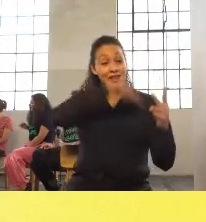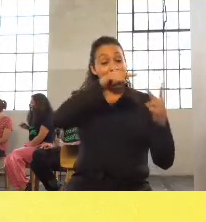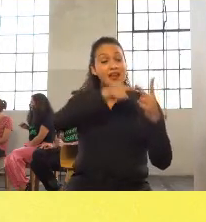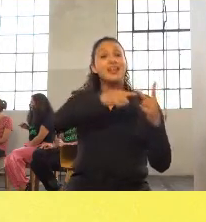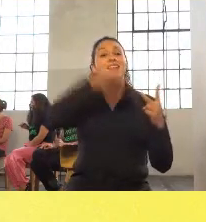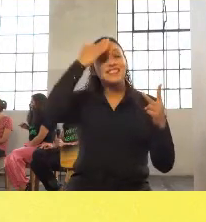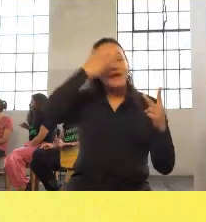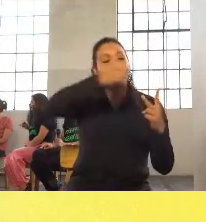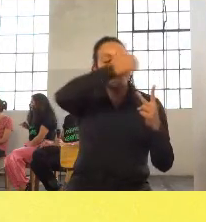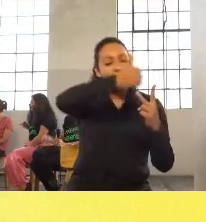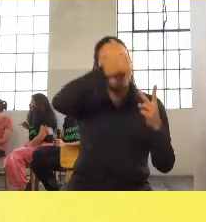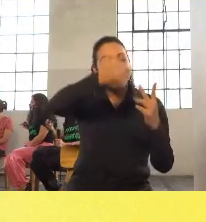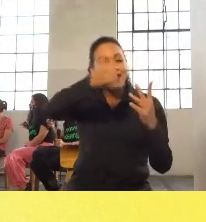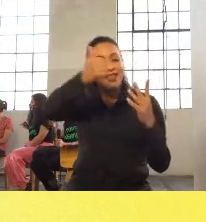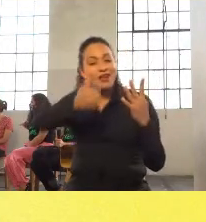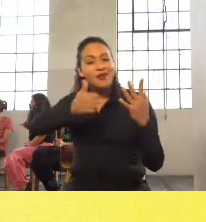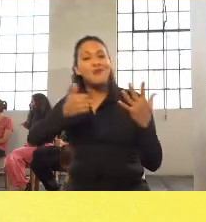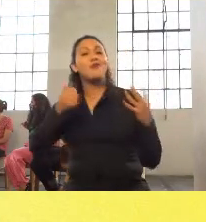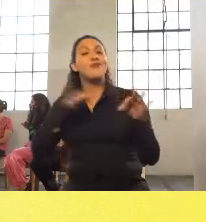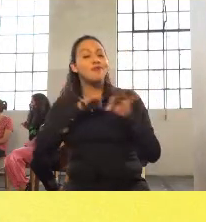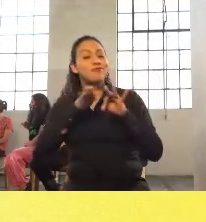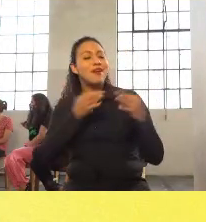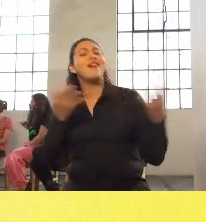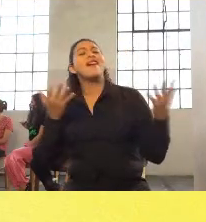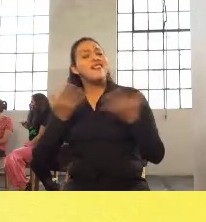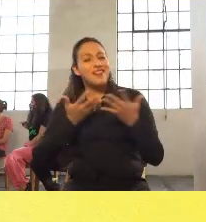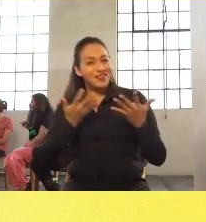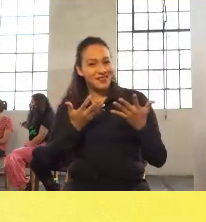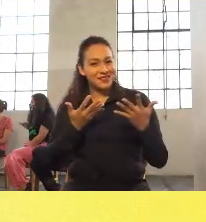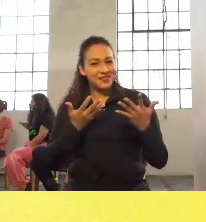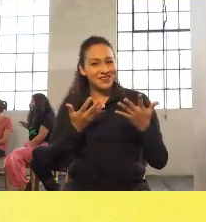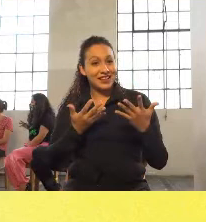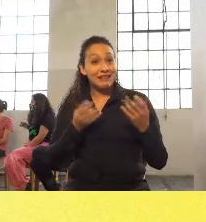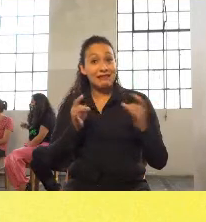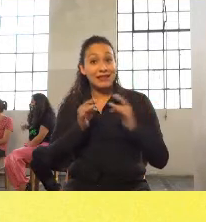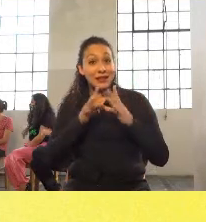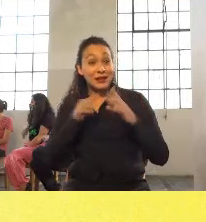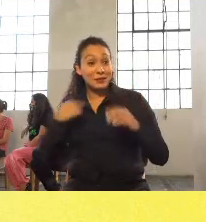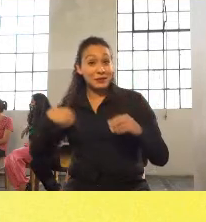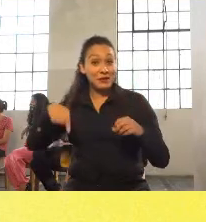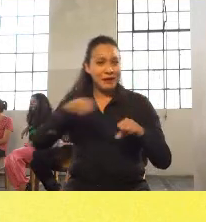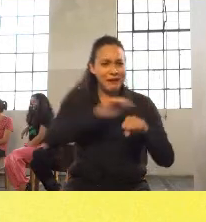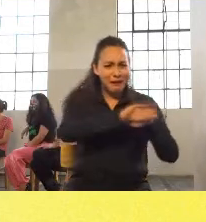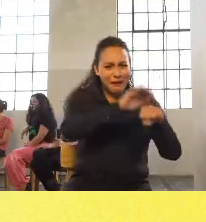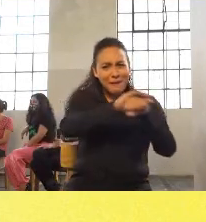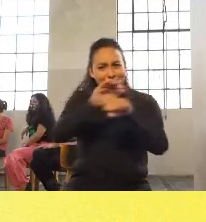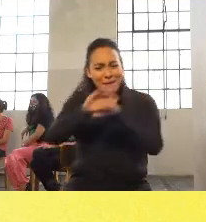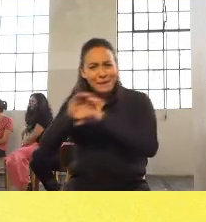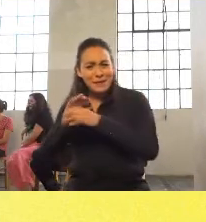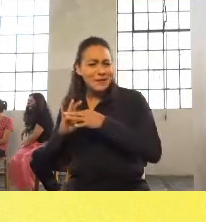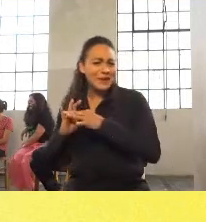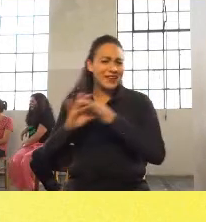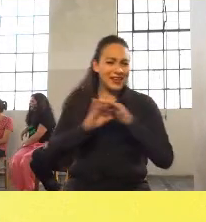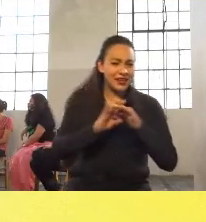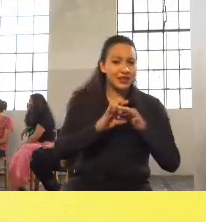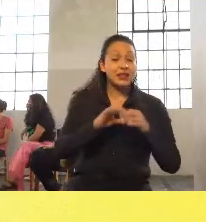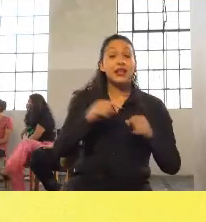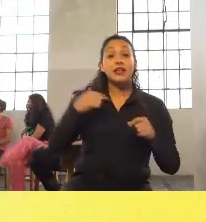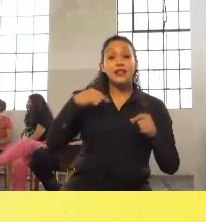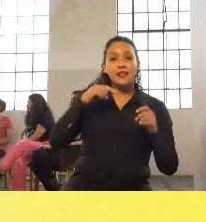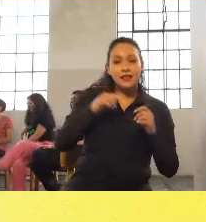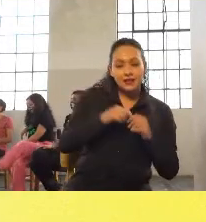cool de mi familia, y está muy chido. Pero entonces, ¿cómo somos amigas de nuestras audiencias? Las